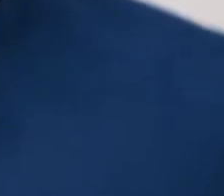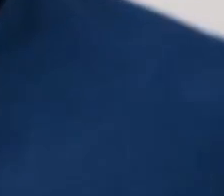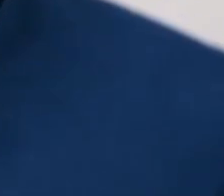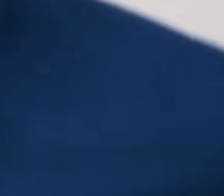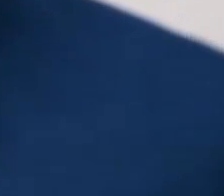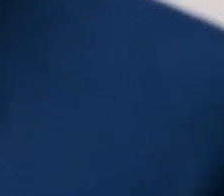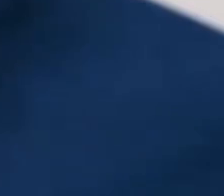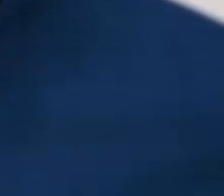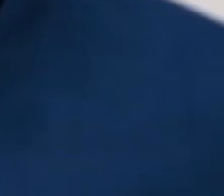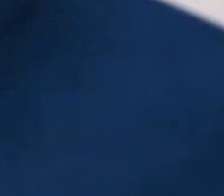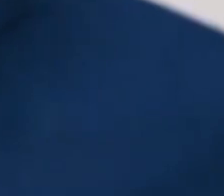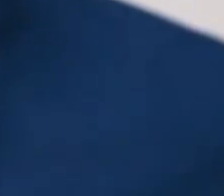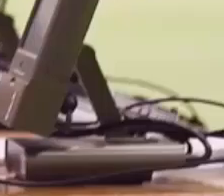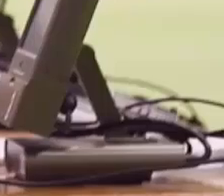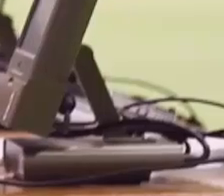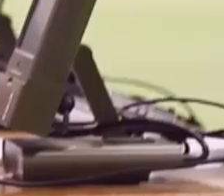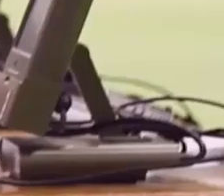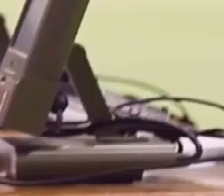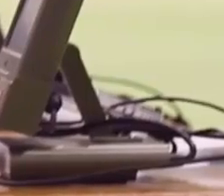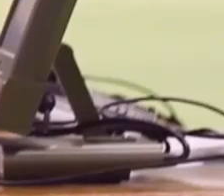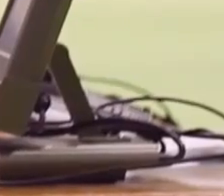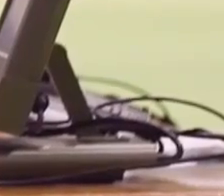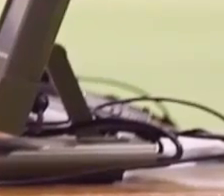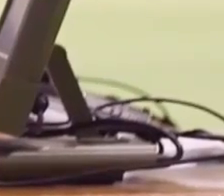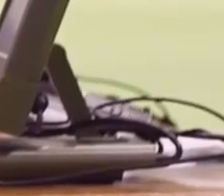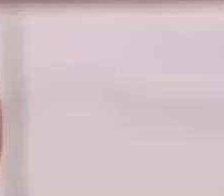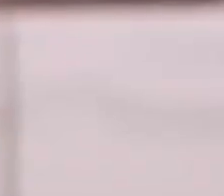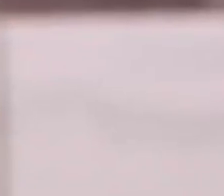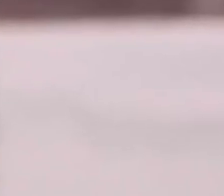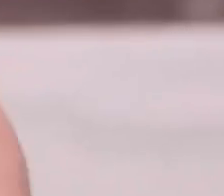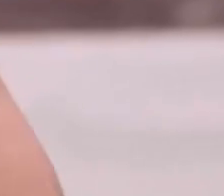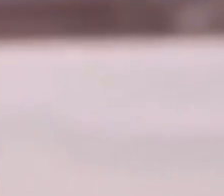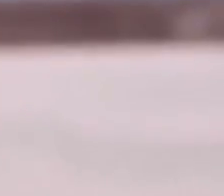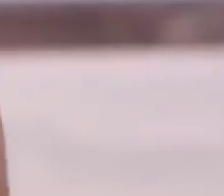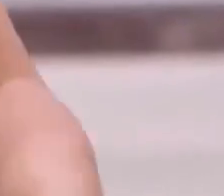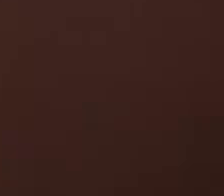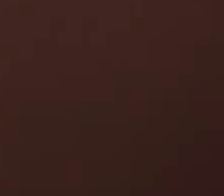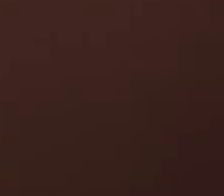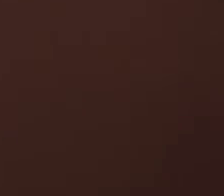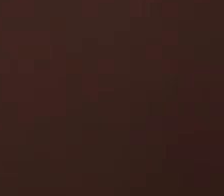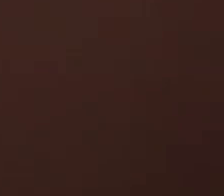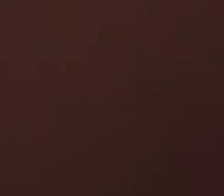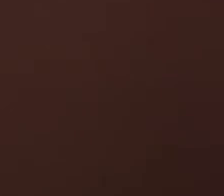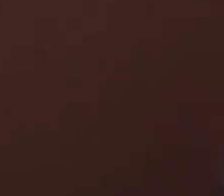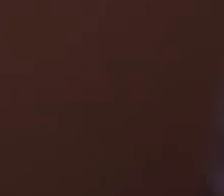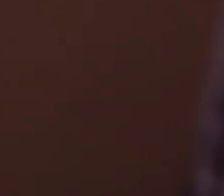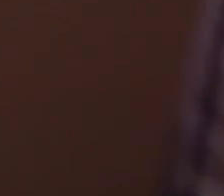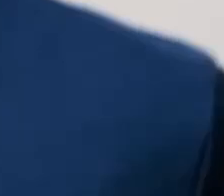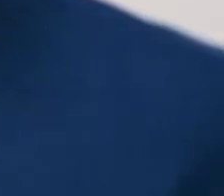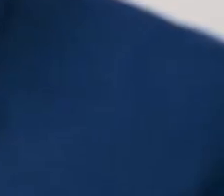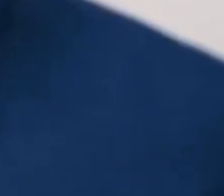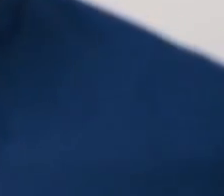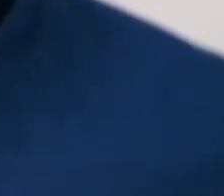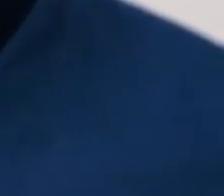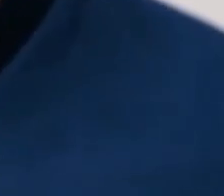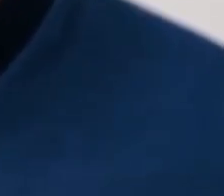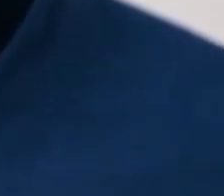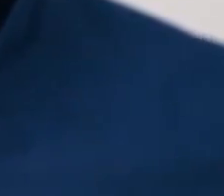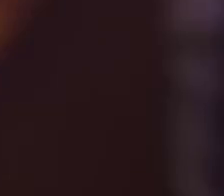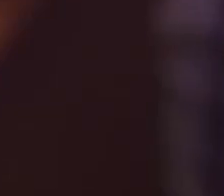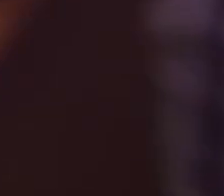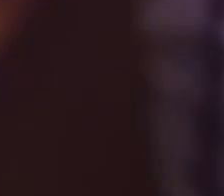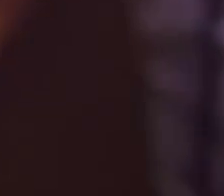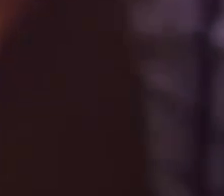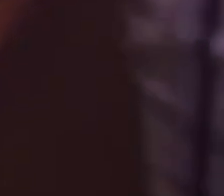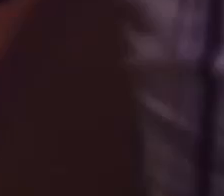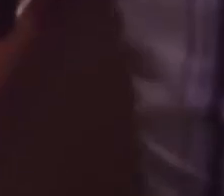unos Juegos, ¿no? Exactamente. ¿Por ahí? Sí, no, está muy bien, claro. Ya. Sí, me parece que es una muy buena idea porque Sí. finalmente, insisto, hay que pensar también en una Europa y en